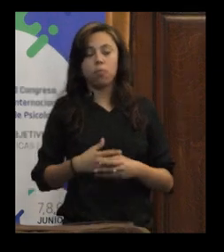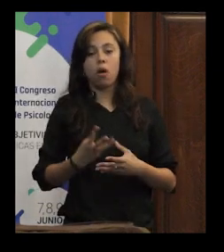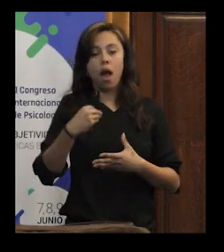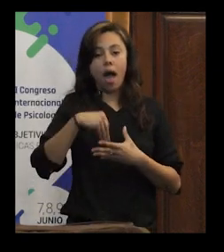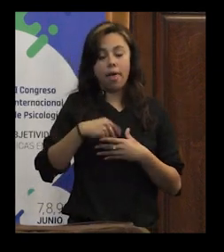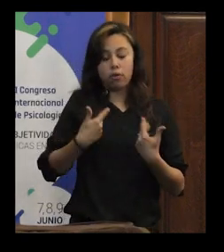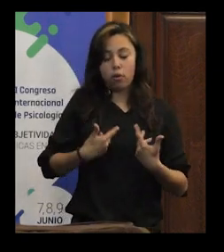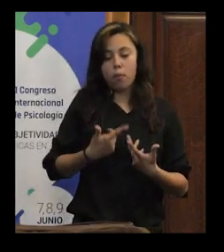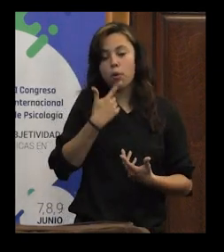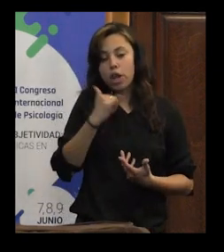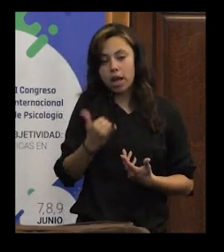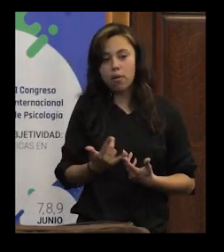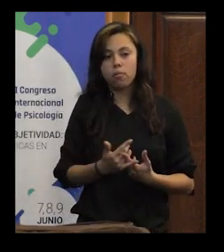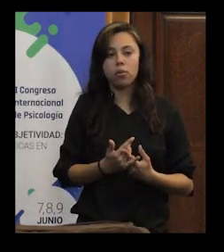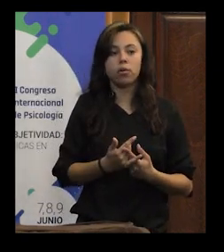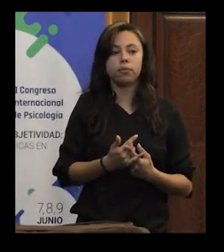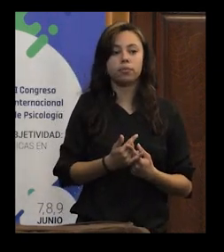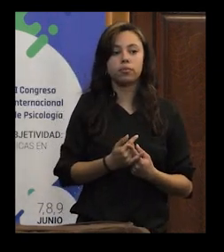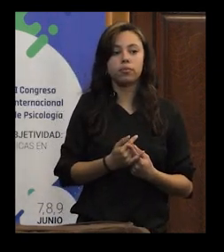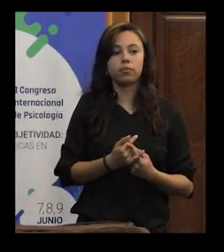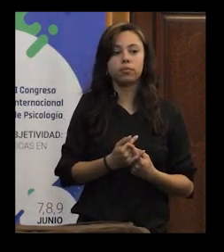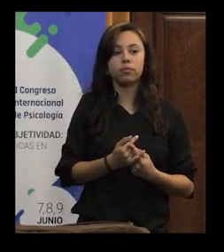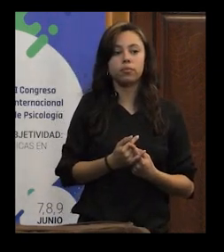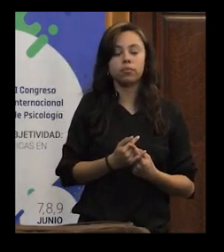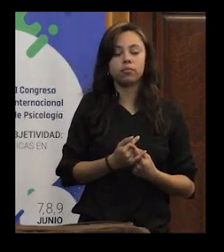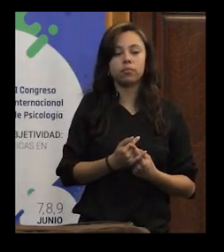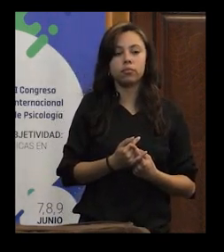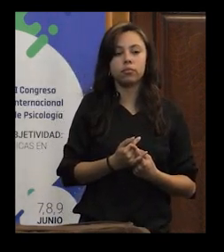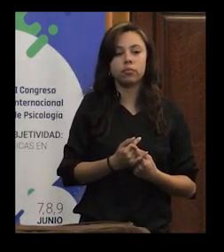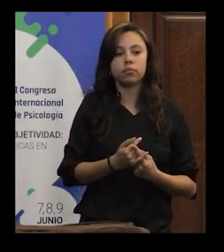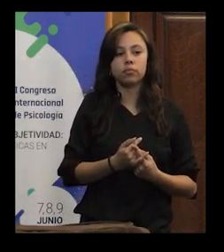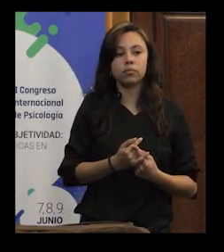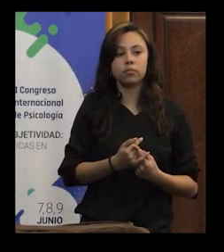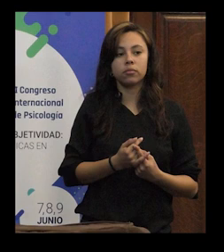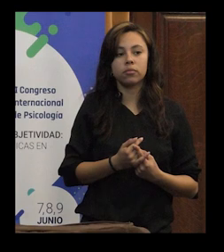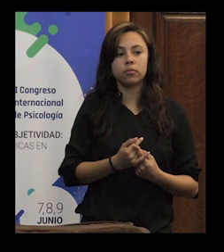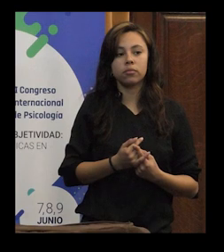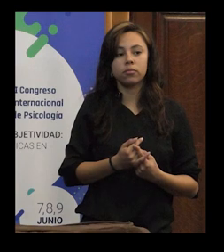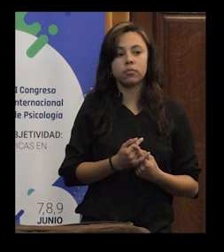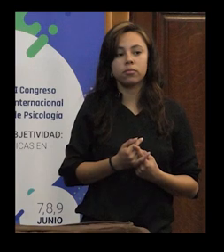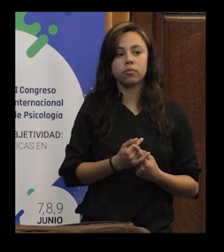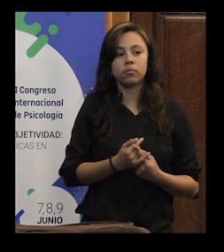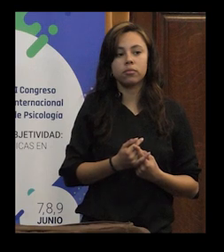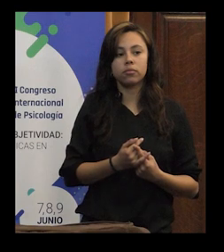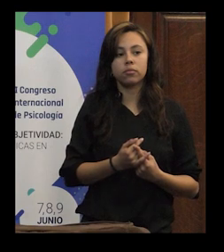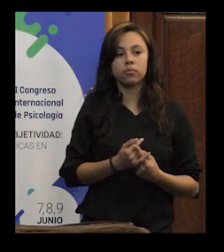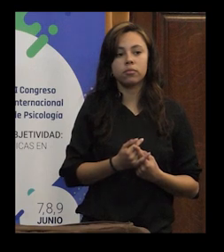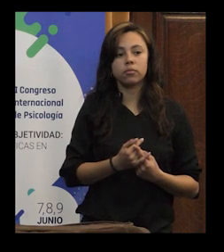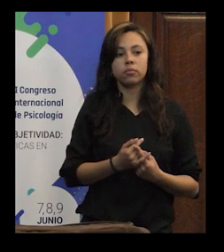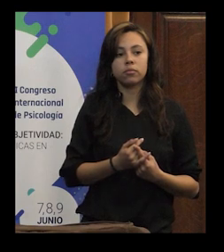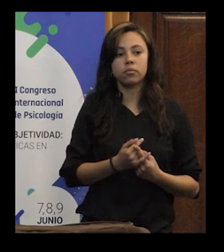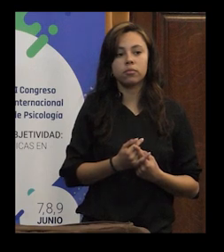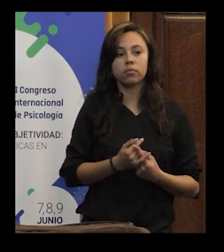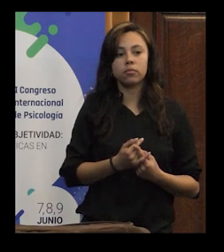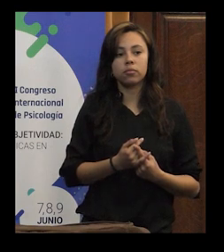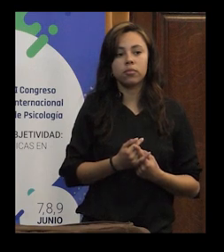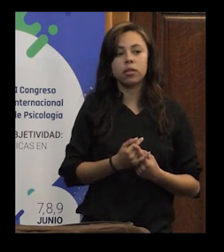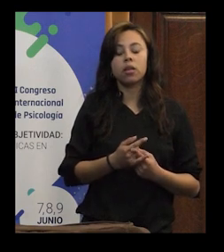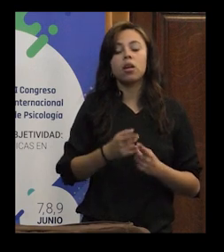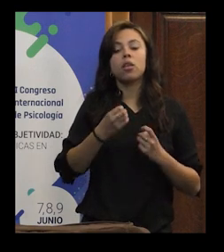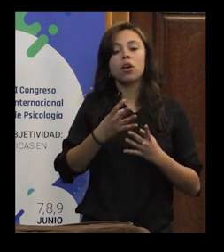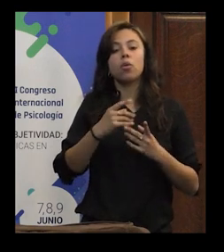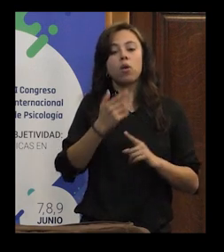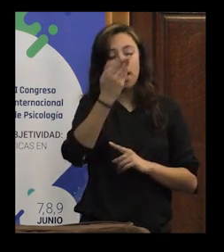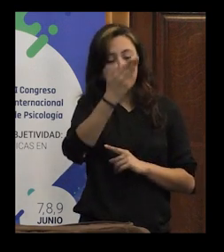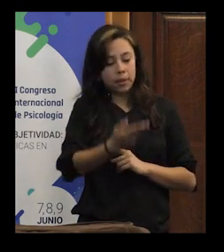el potencial para reconfigurar la identidad en términos de un pasado genético, un presente